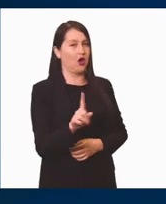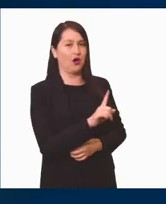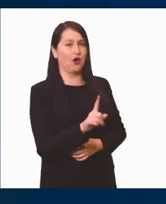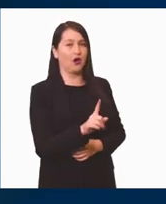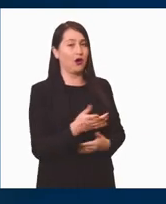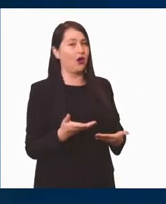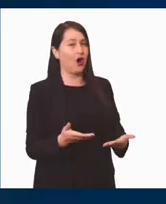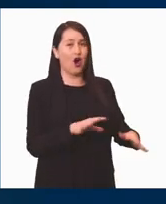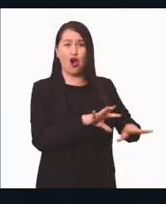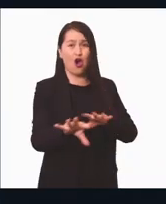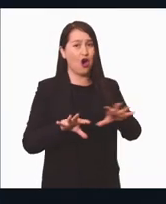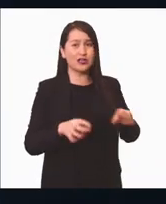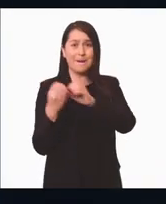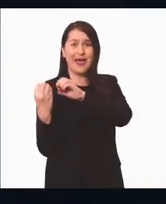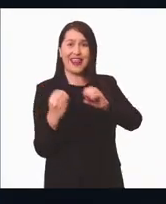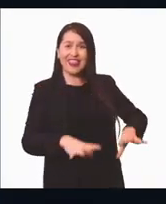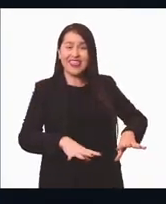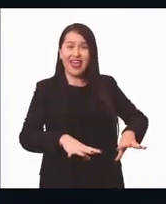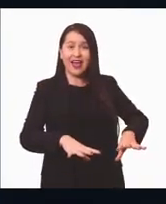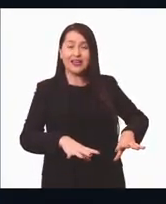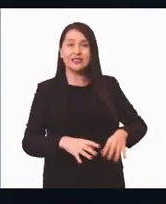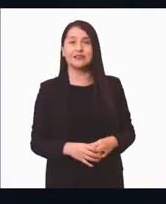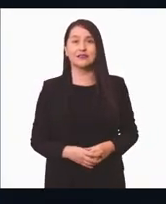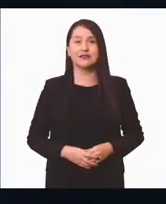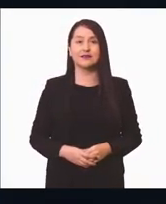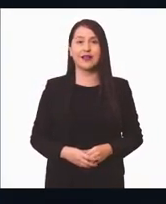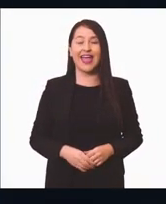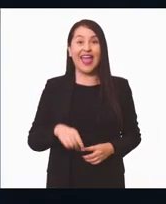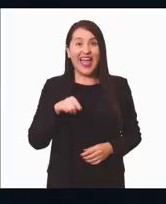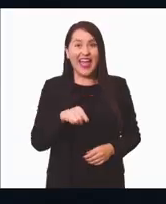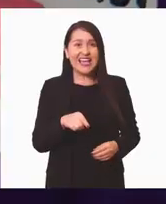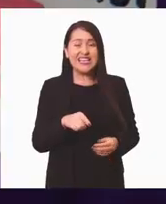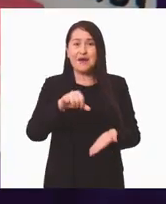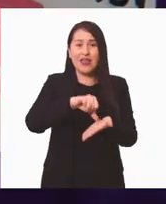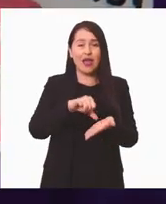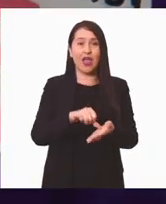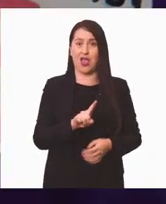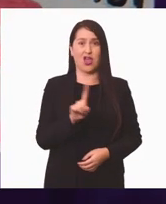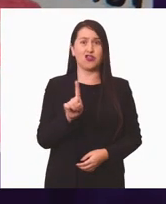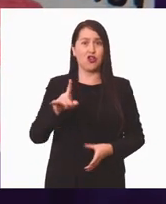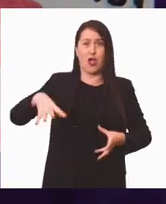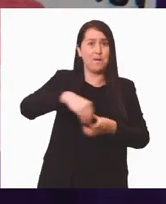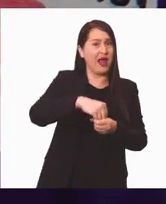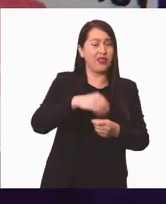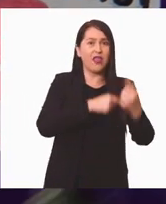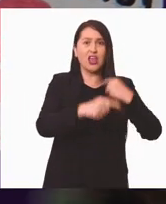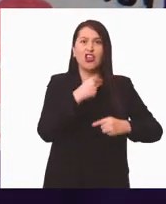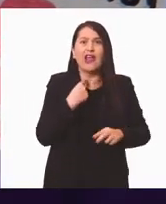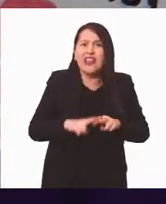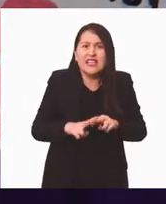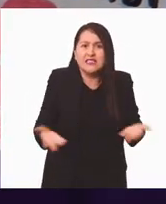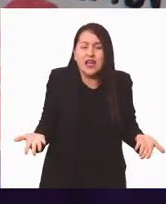¡Cosas perdidas! ¡El mayor botín del colegio! ¡Y sin protección! Eso no es parte de la historia. ¿Qué